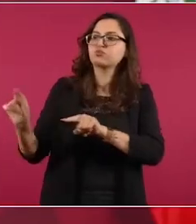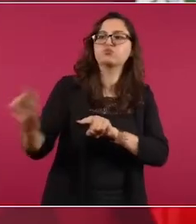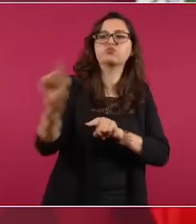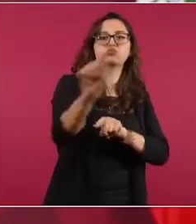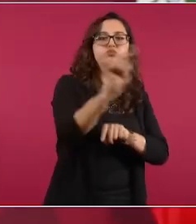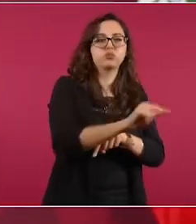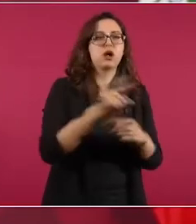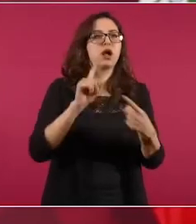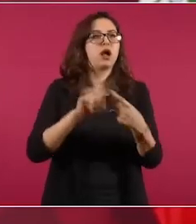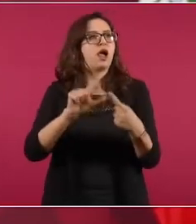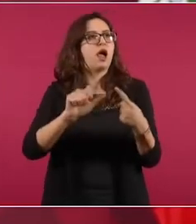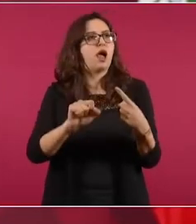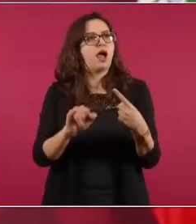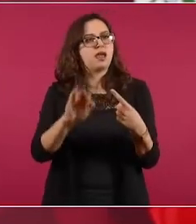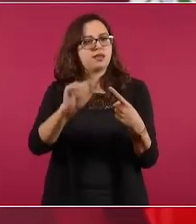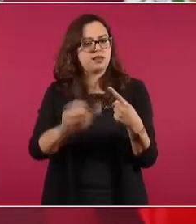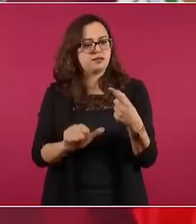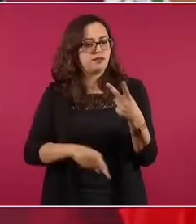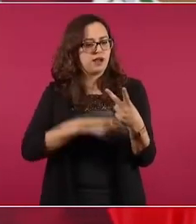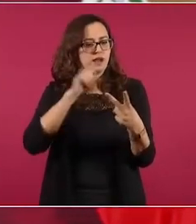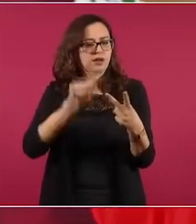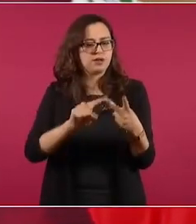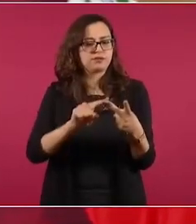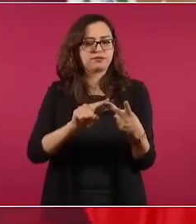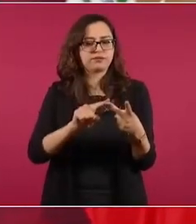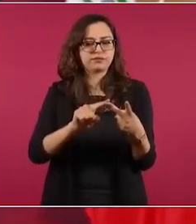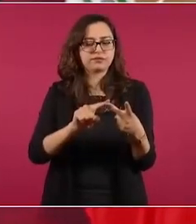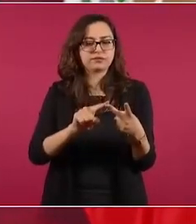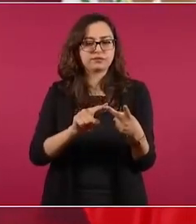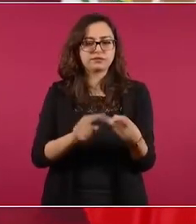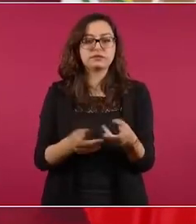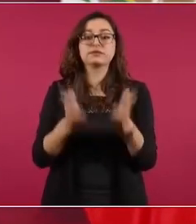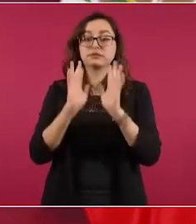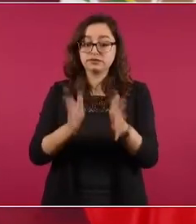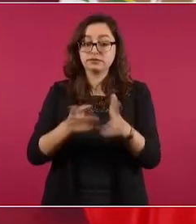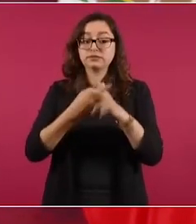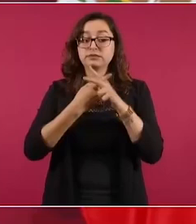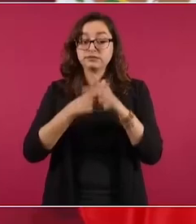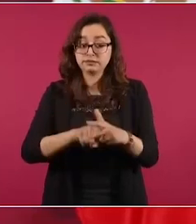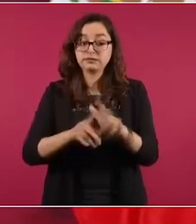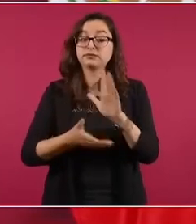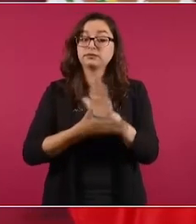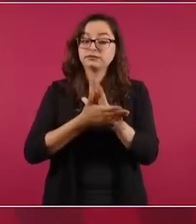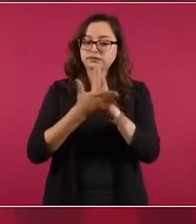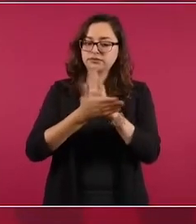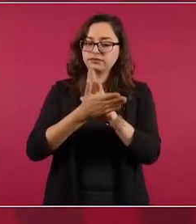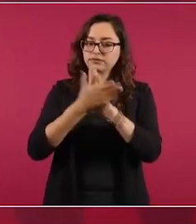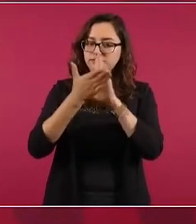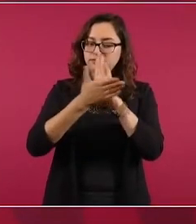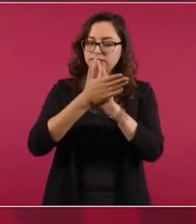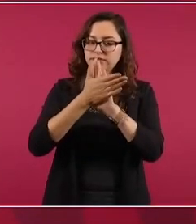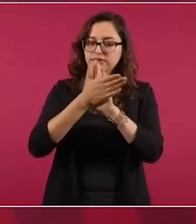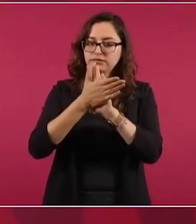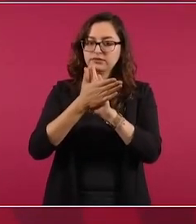el Felipe Ángeles, el aeropuerto que ya se inició, por cierto, la